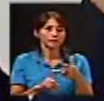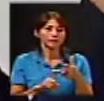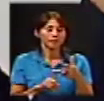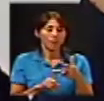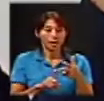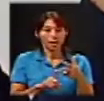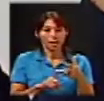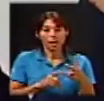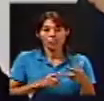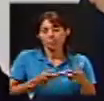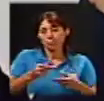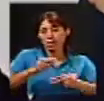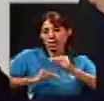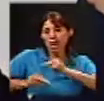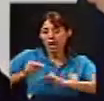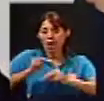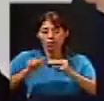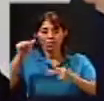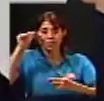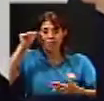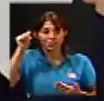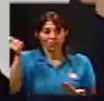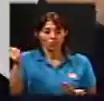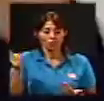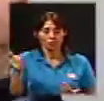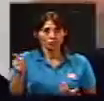el mercado asiático,